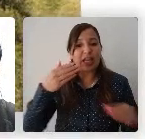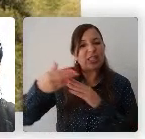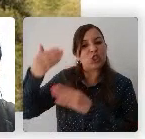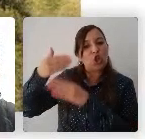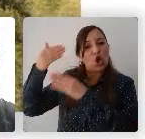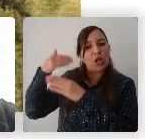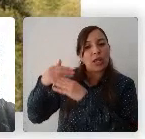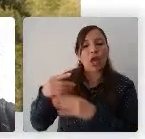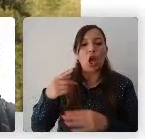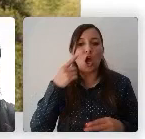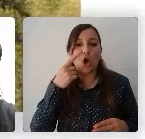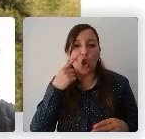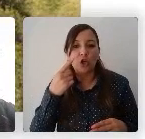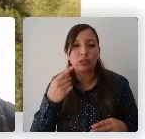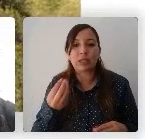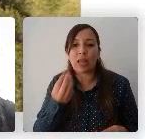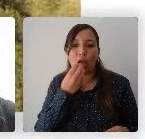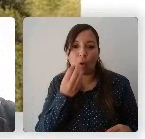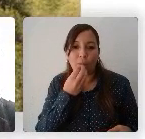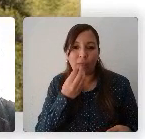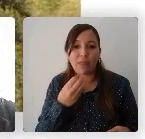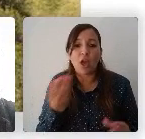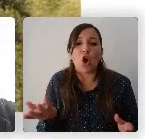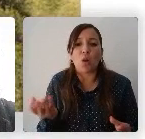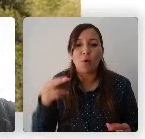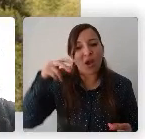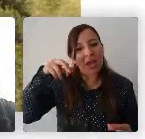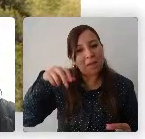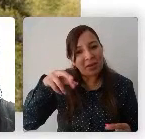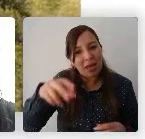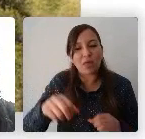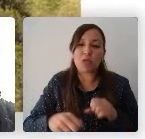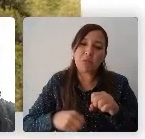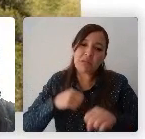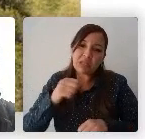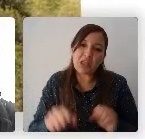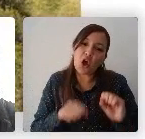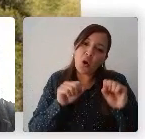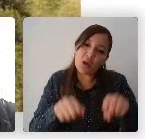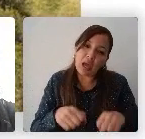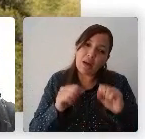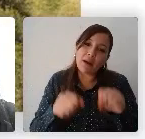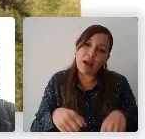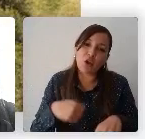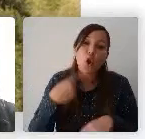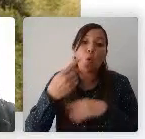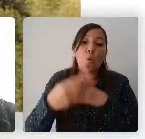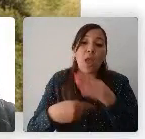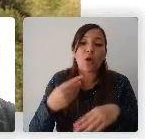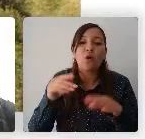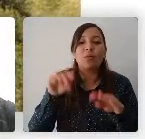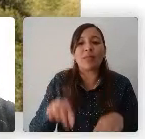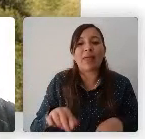Recorrerla caminando, a cabalgata o en bicicleta y poder finalizar nuestro viaje, ¿no? Descansando y